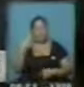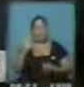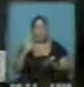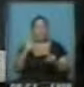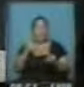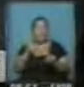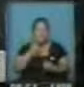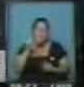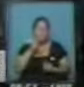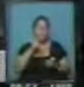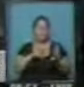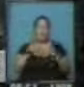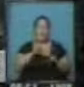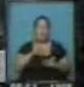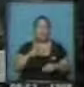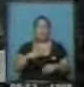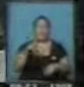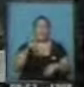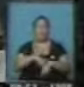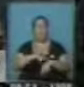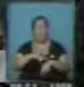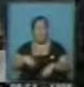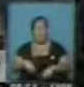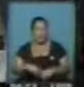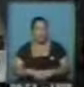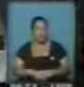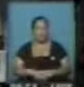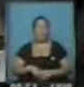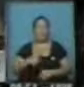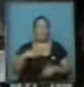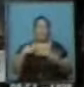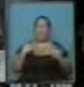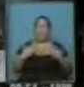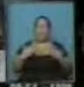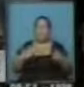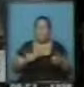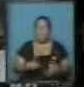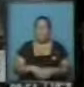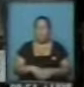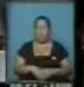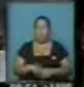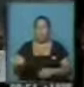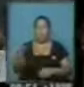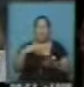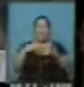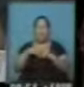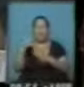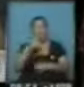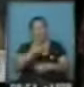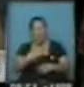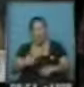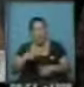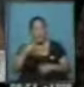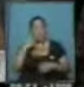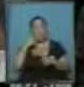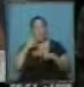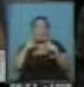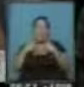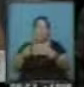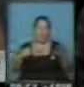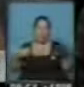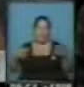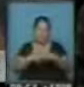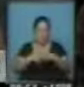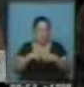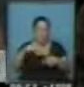que en esta instancia tengamos la posibilidad de tener a toda la oposición detrás de un reclamo que